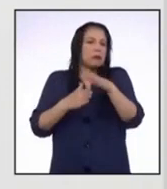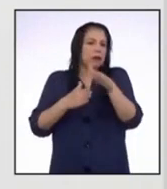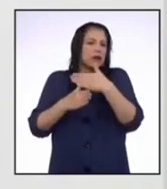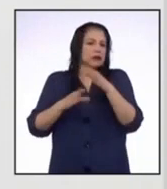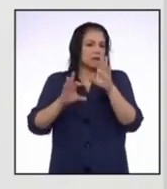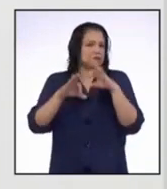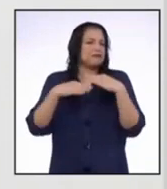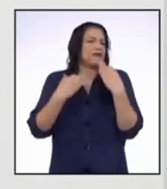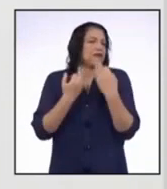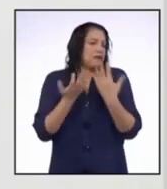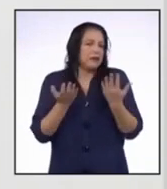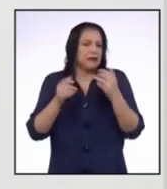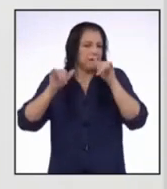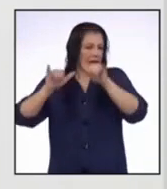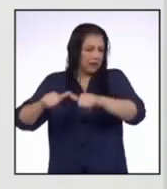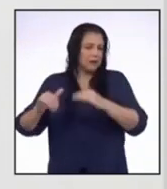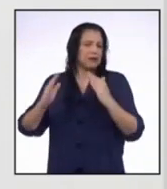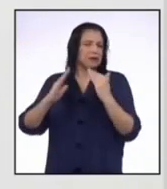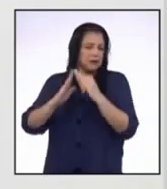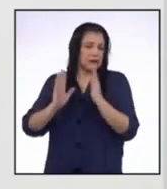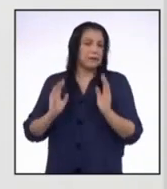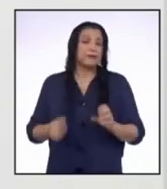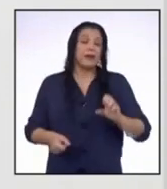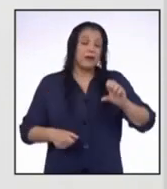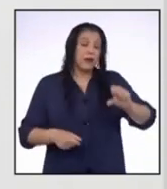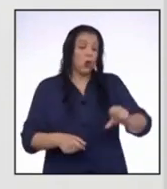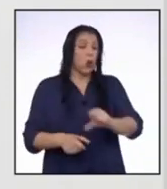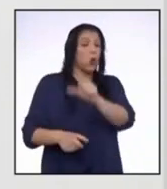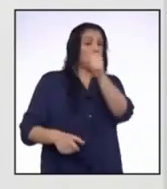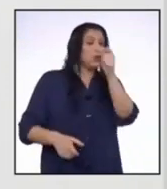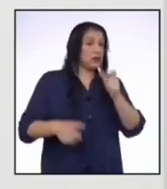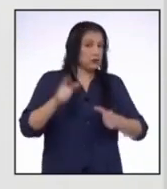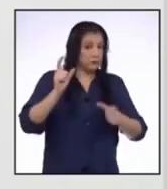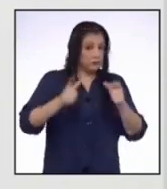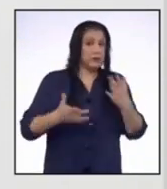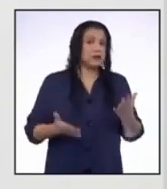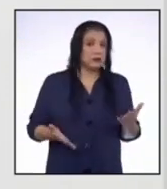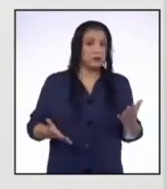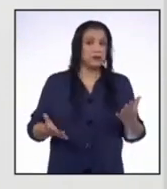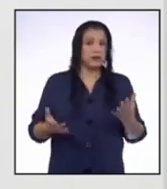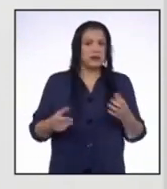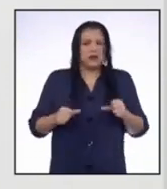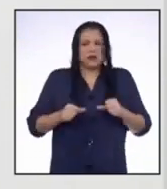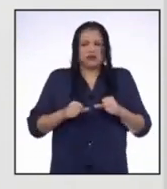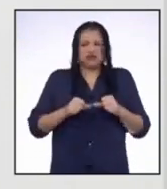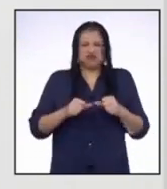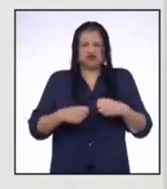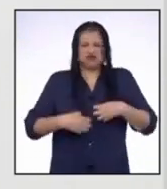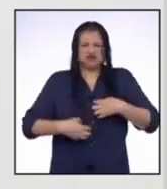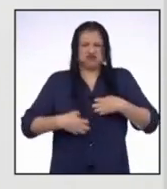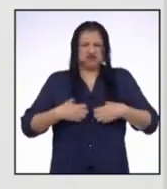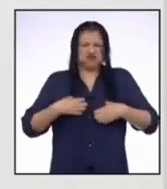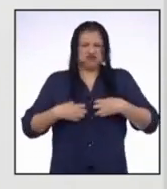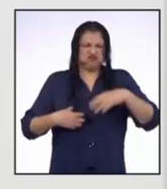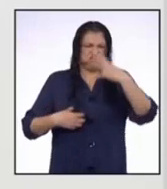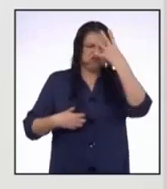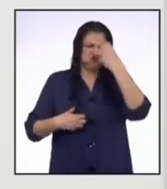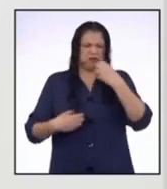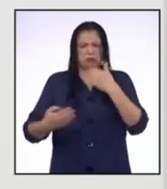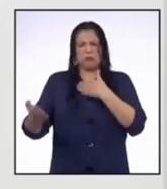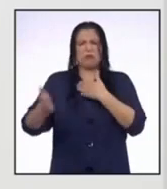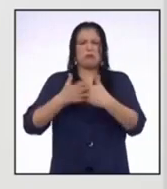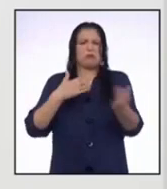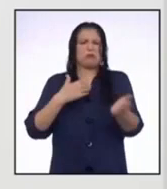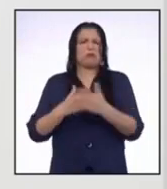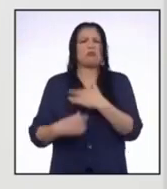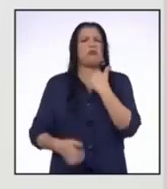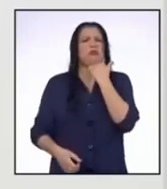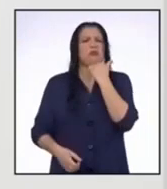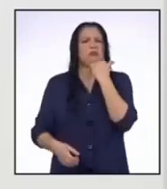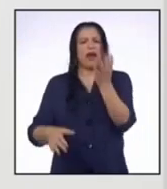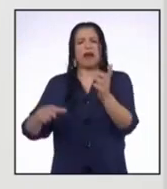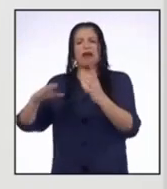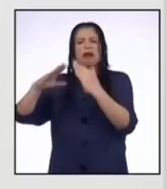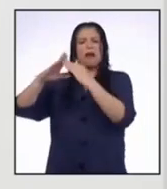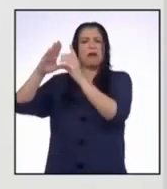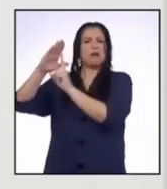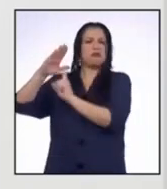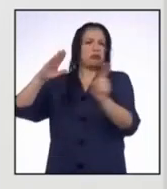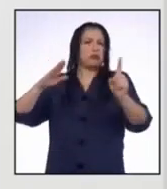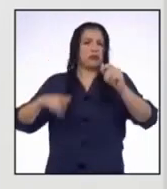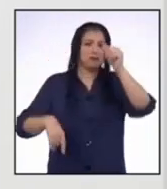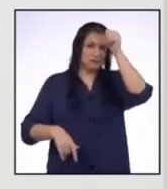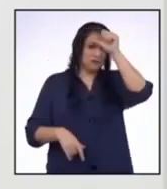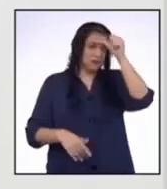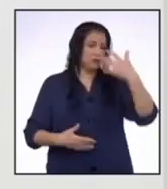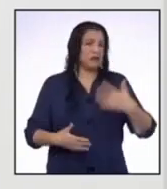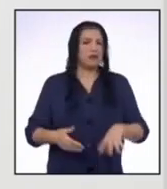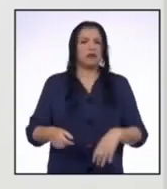sus familias, mientras que otras sí mantuvieron el enojo e incluso salieron desobedeciendo las